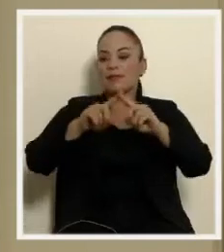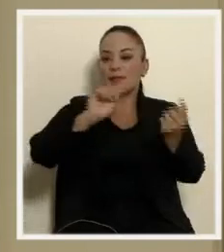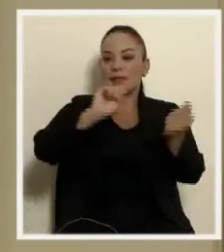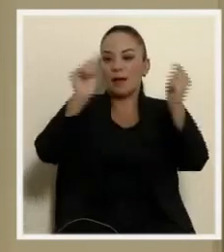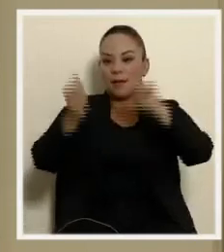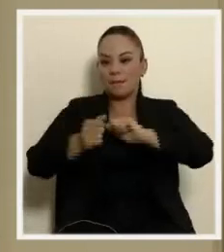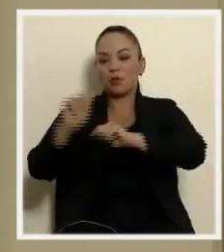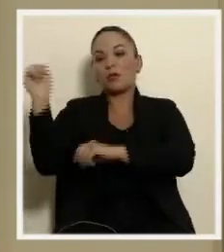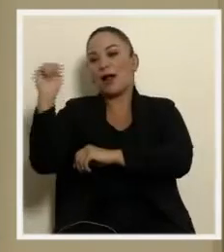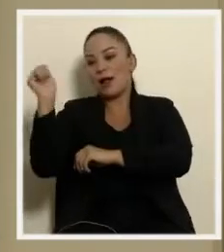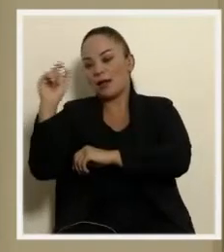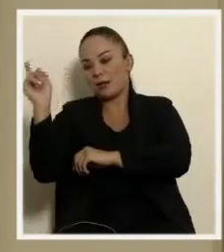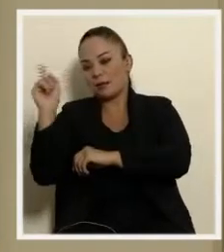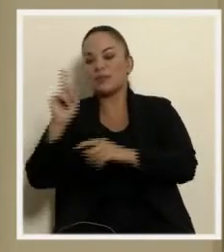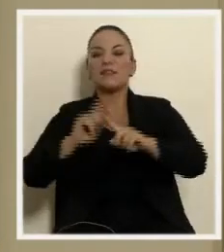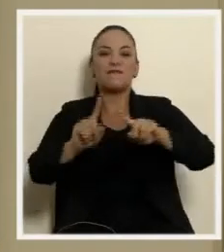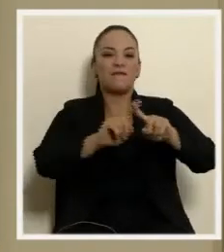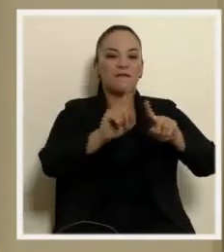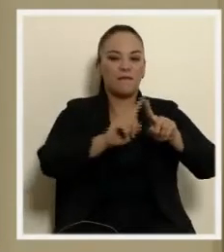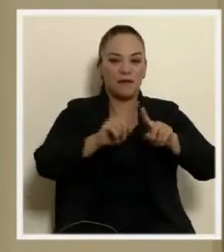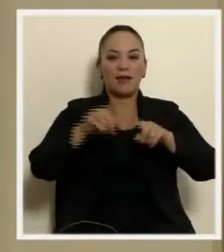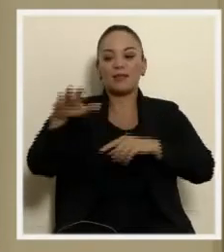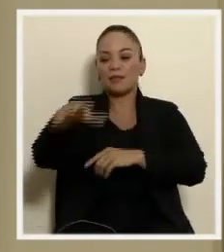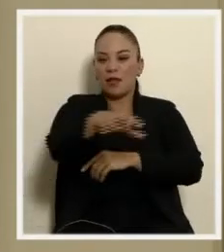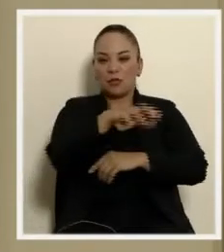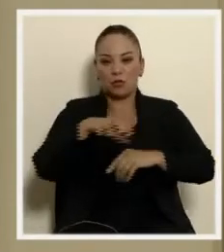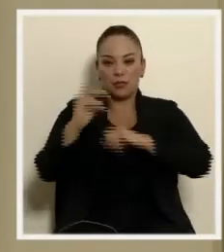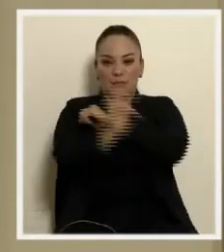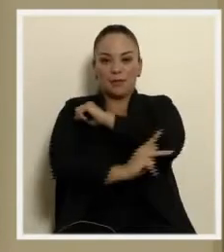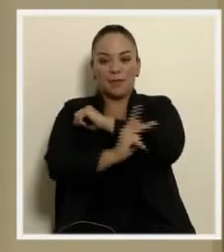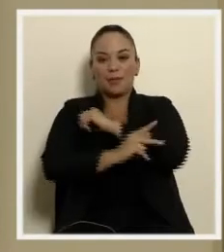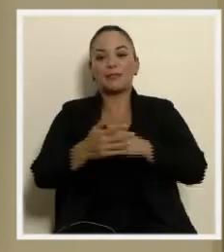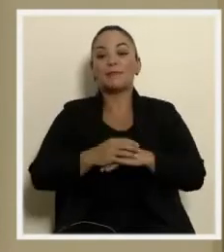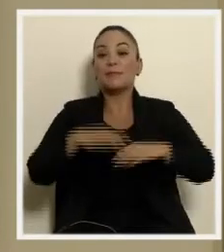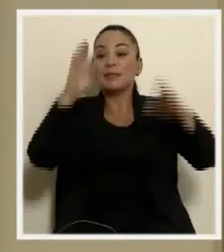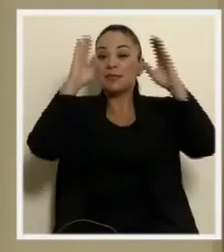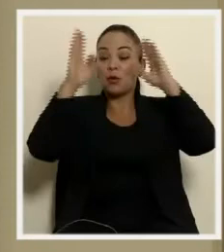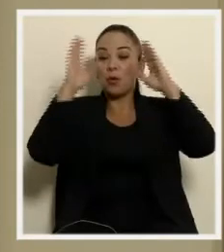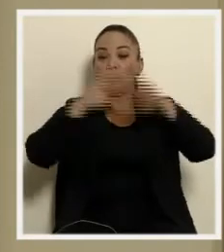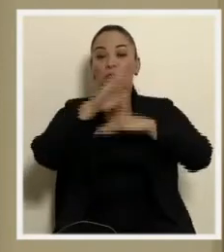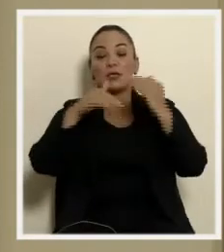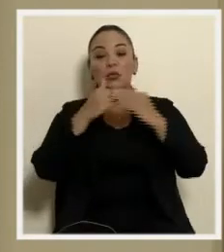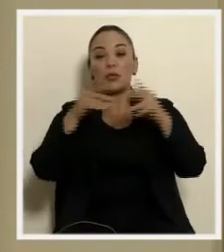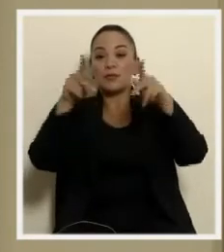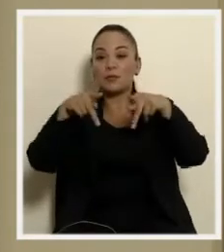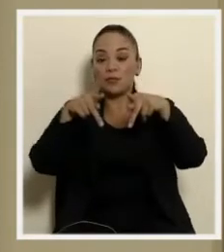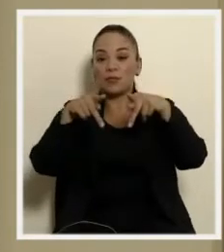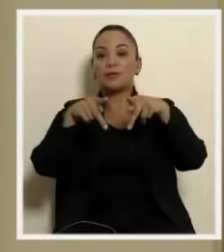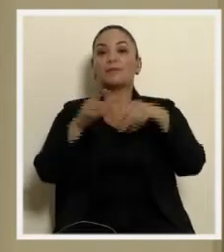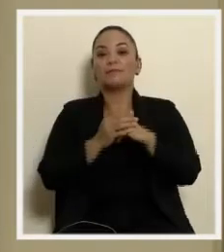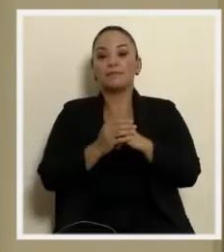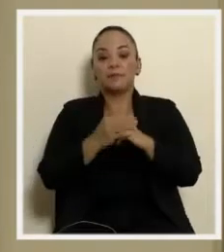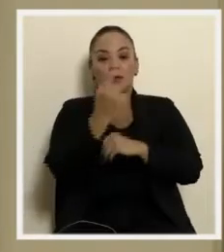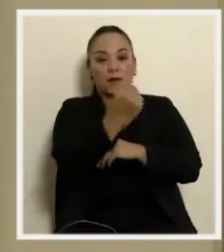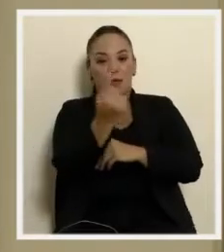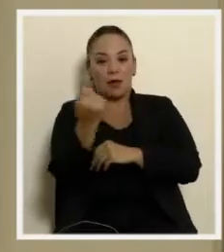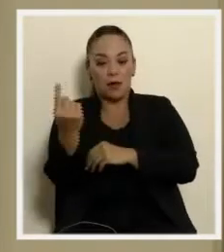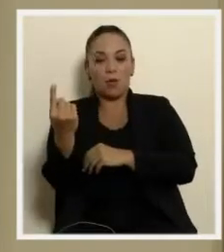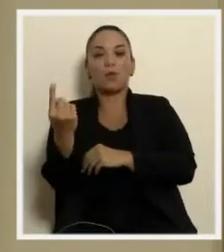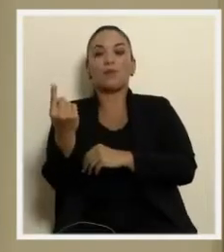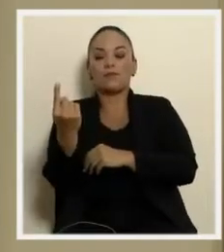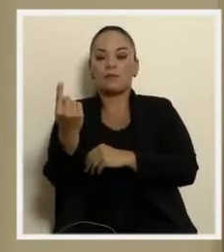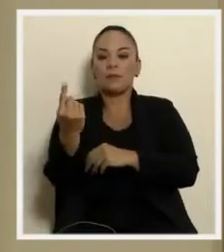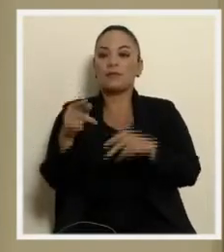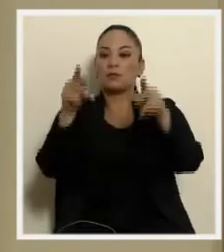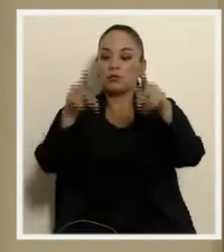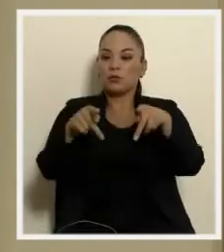en las alertas en los distintos cantones del país. Saludamos a todos los que nos acompañan, a cada uno y cada